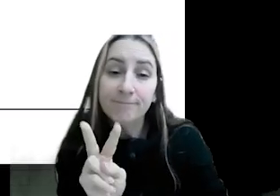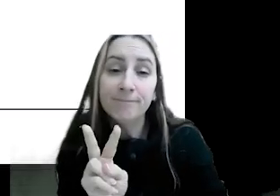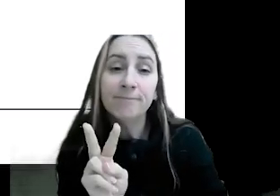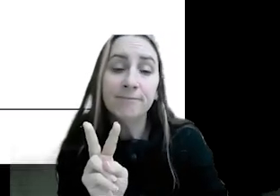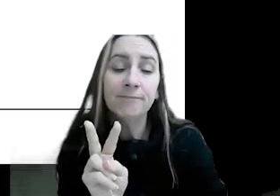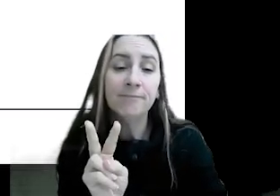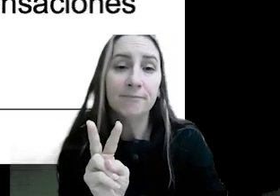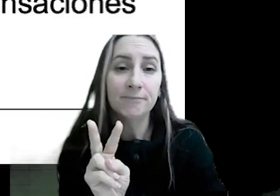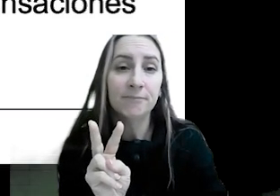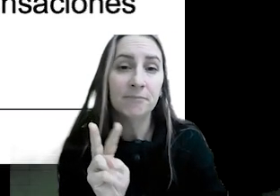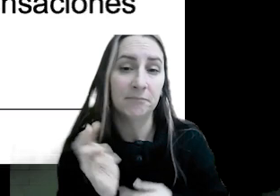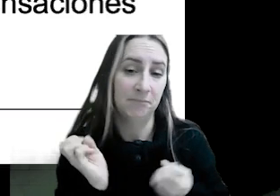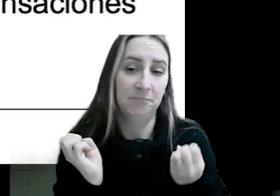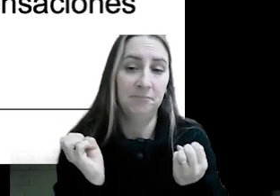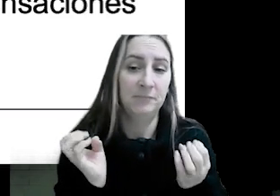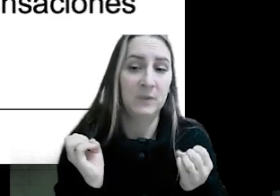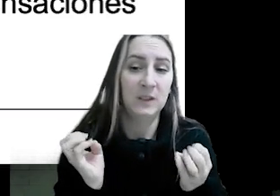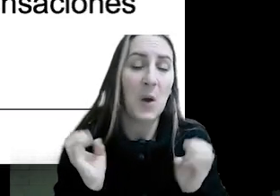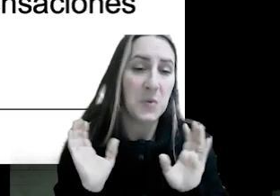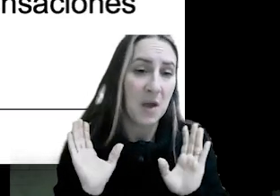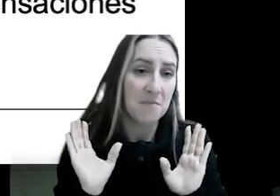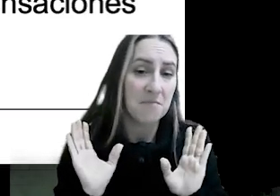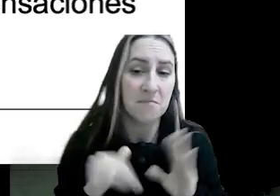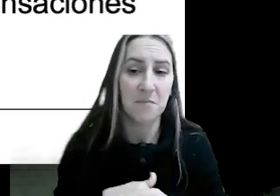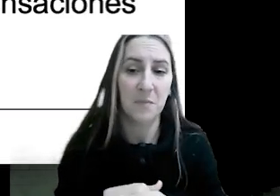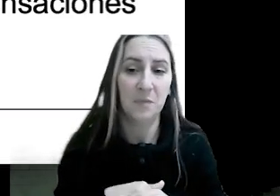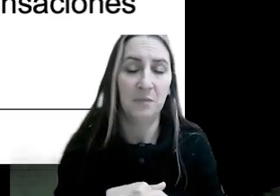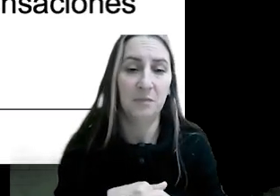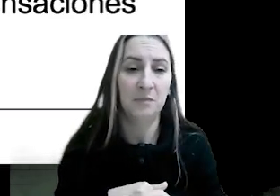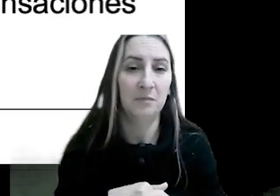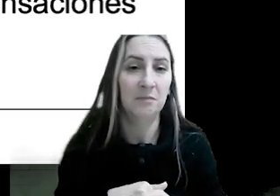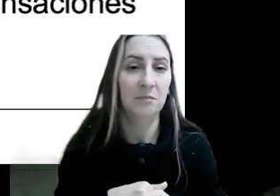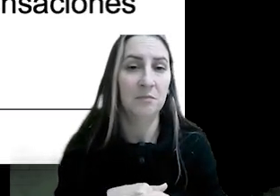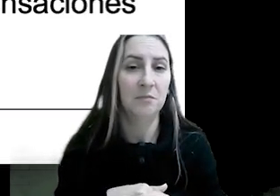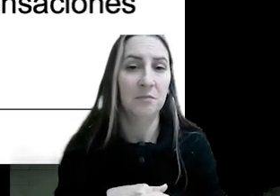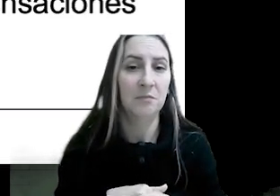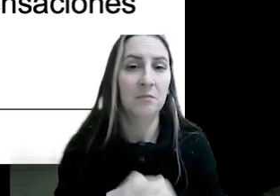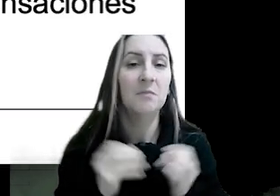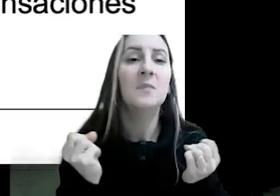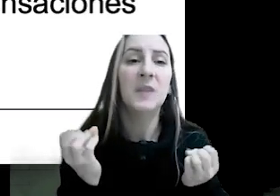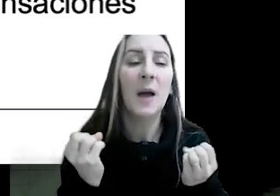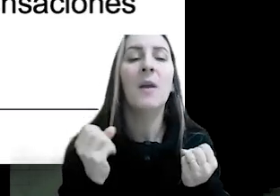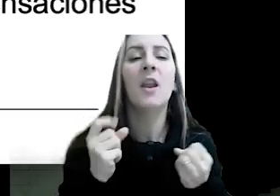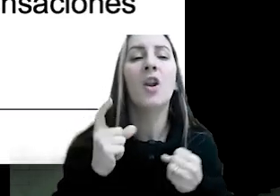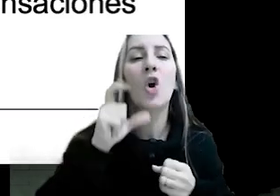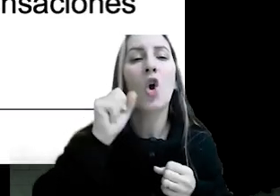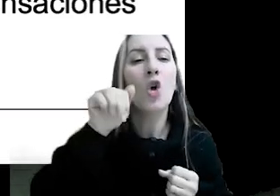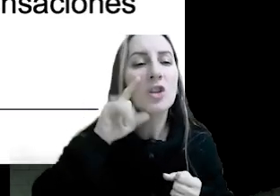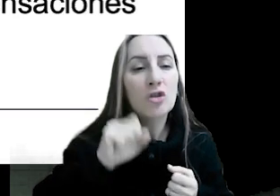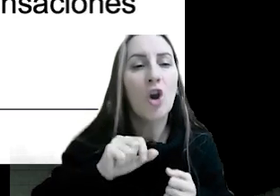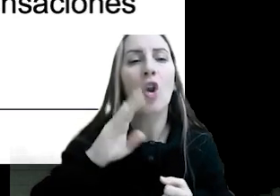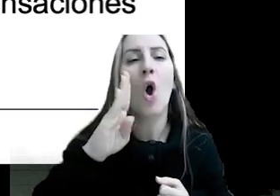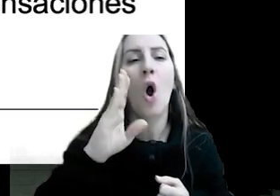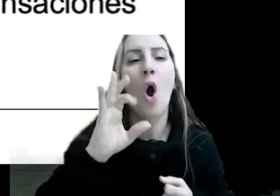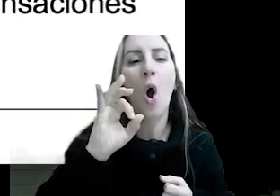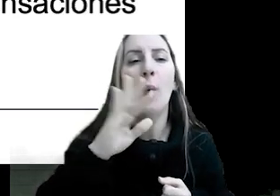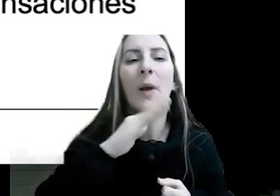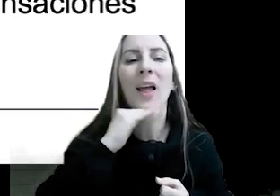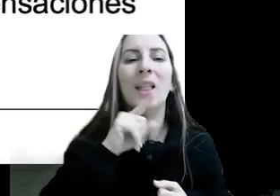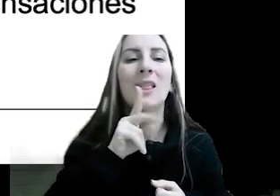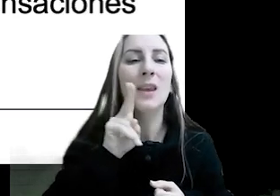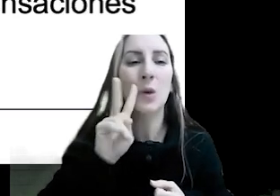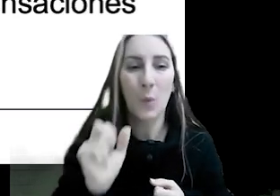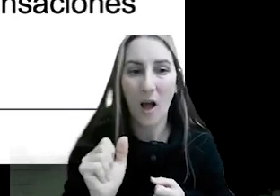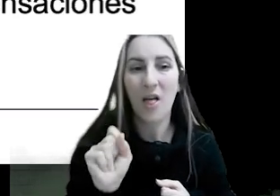como lo que corresponde en este caso, que está bien que en la condición objetiva de punibilidad el año es